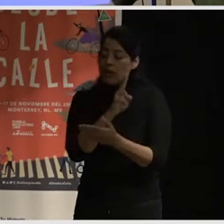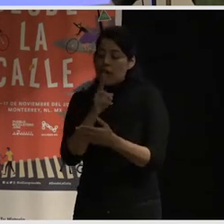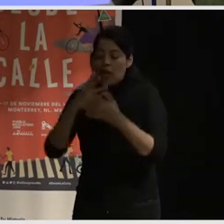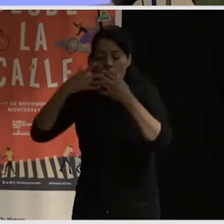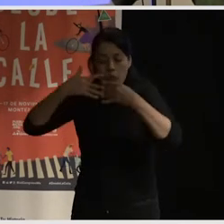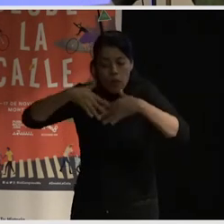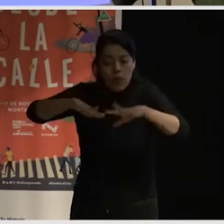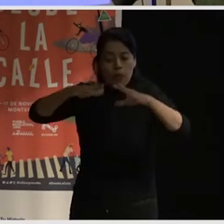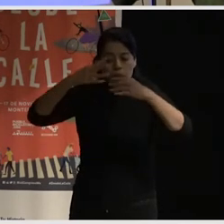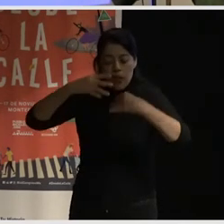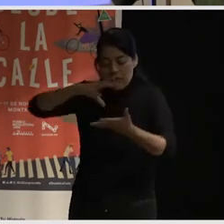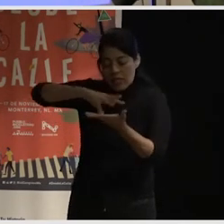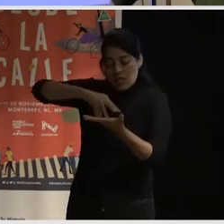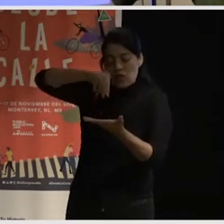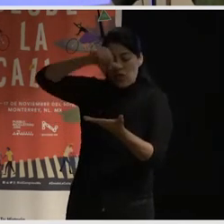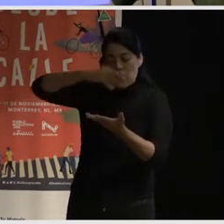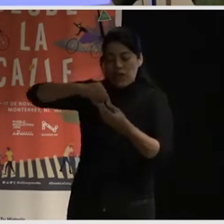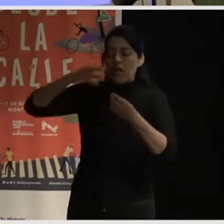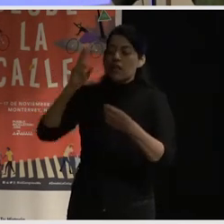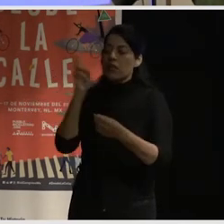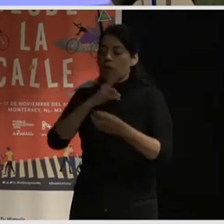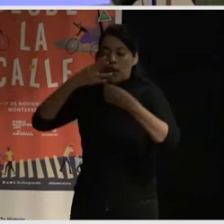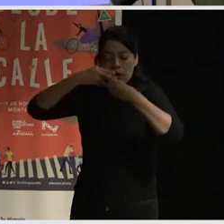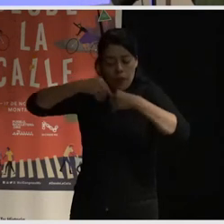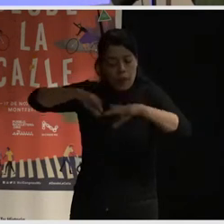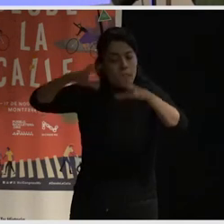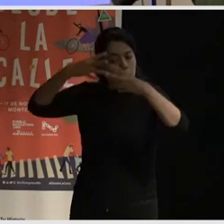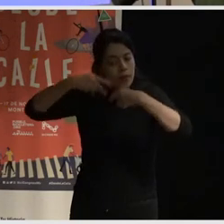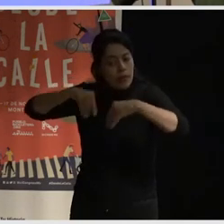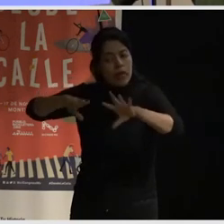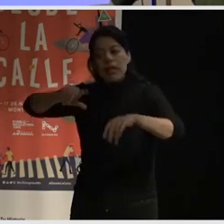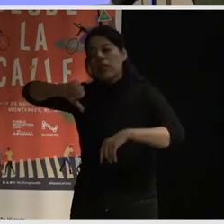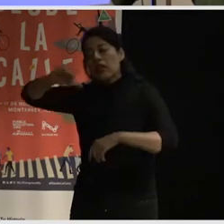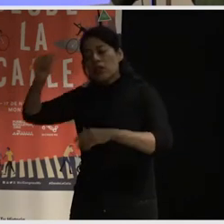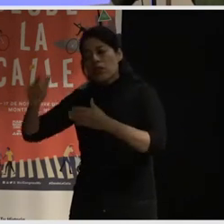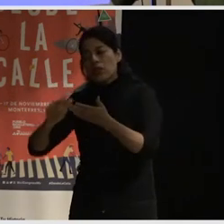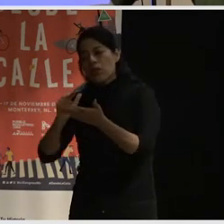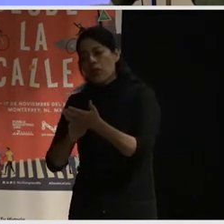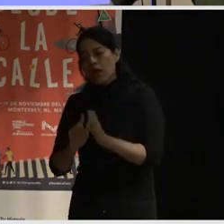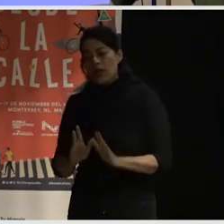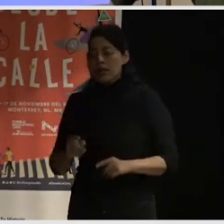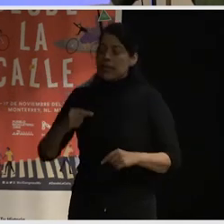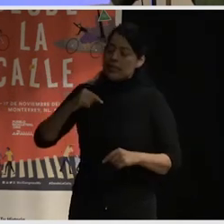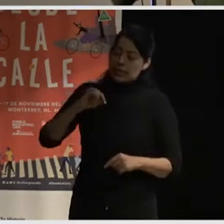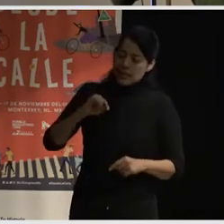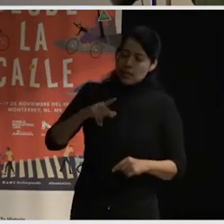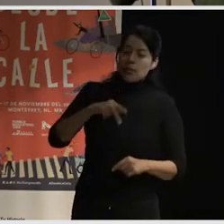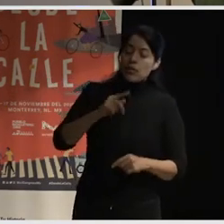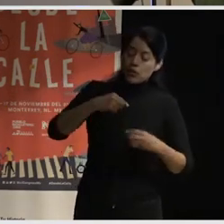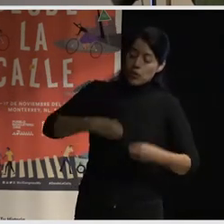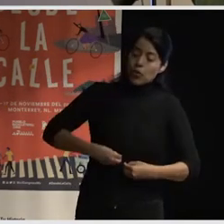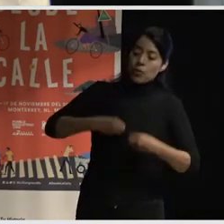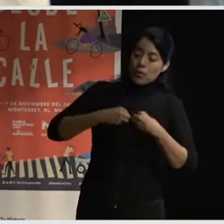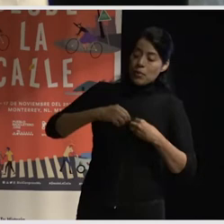esos polvos a sus materiales y van a aterrizar van aterrizaje en esta otra parte y decían sí pero yo digo es otra parte de